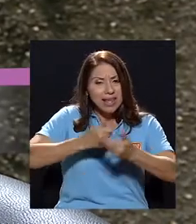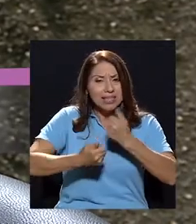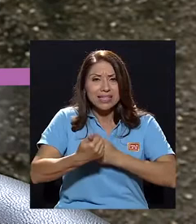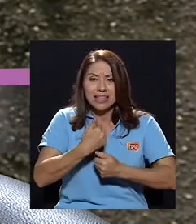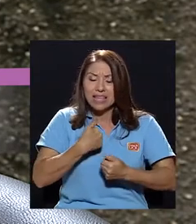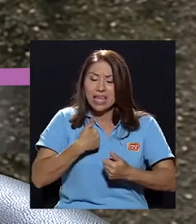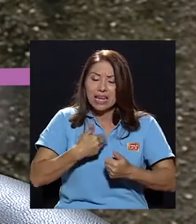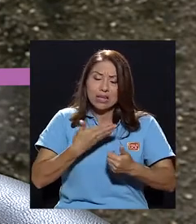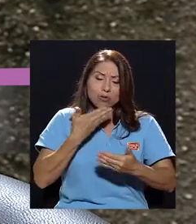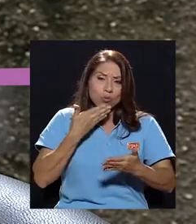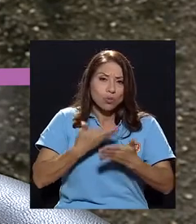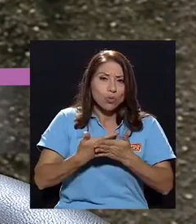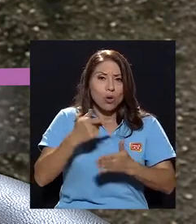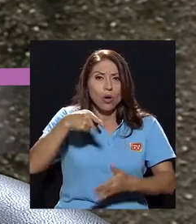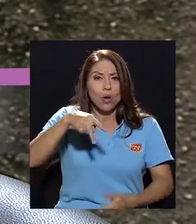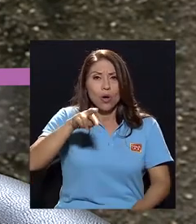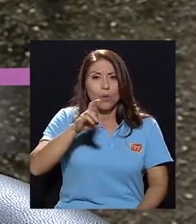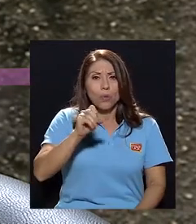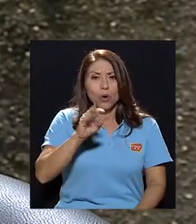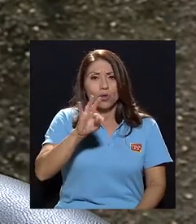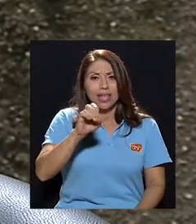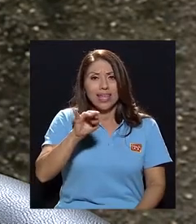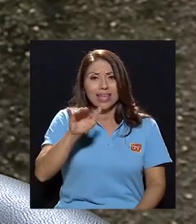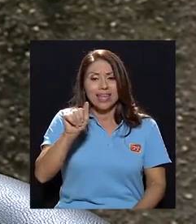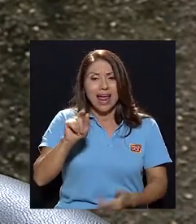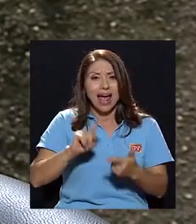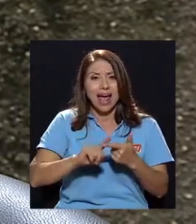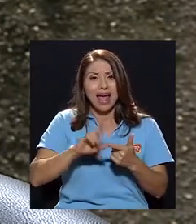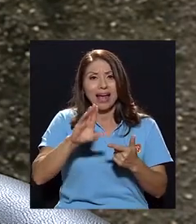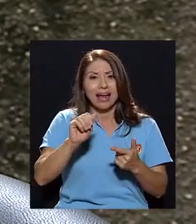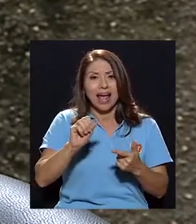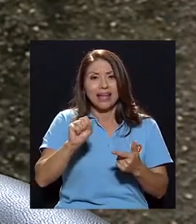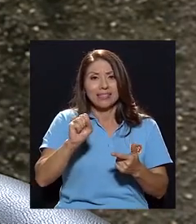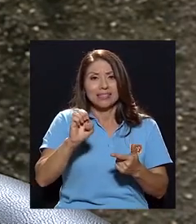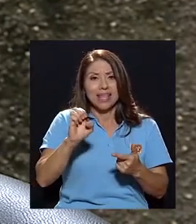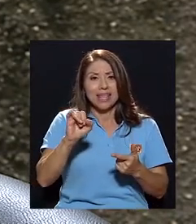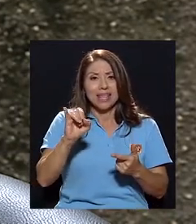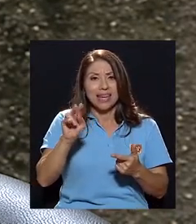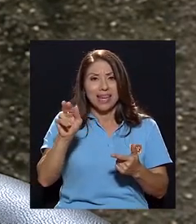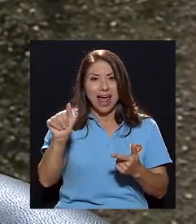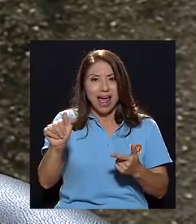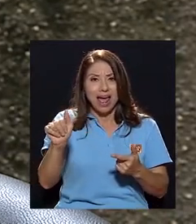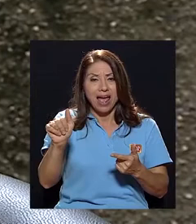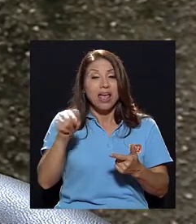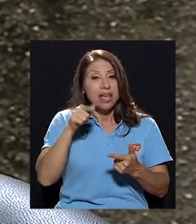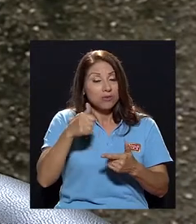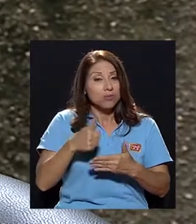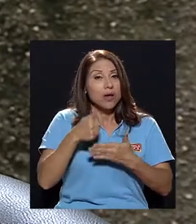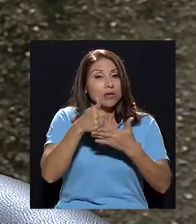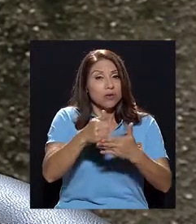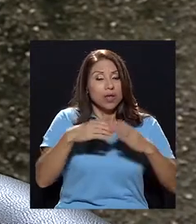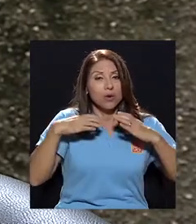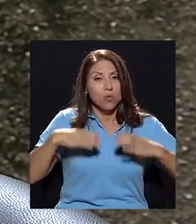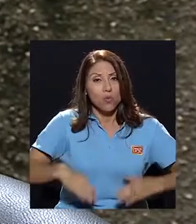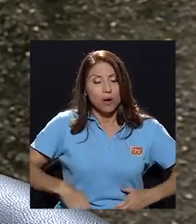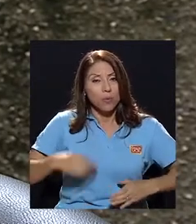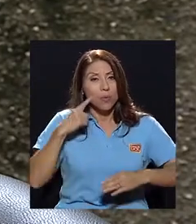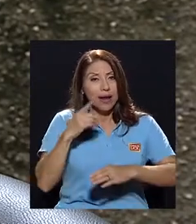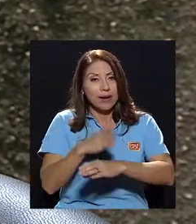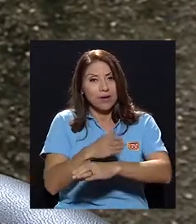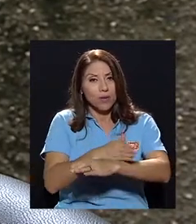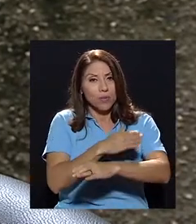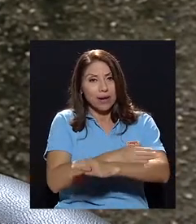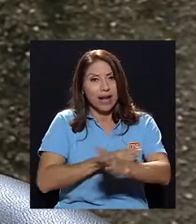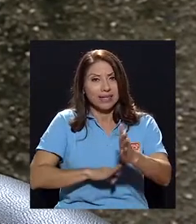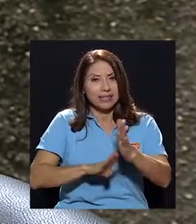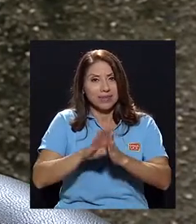proteína, bueno, tiene proteína de suero de leche y tiene caseína, y las dos proteínas le ayudan al cuerpo a recuperarse,